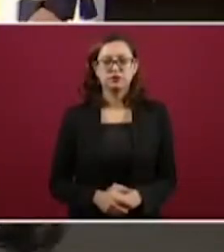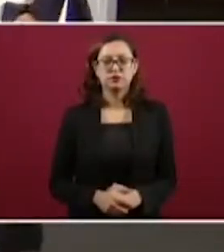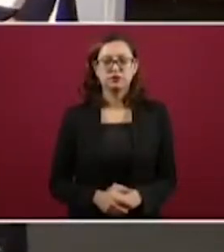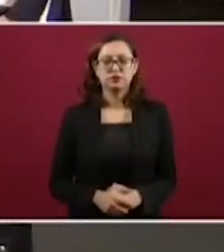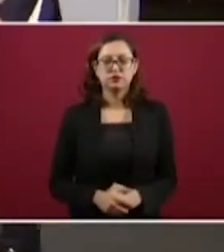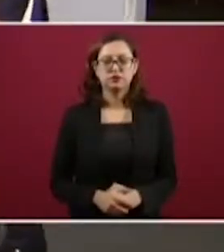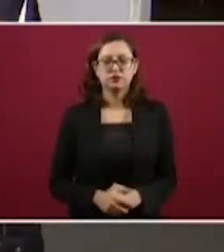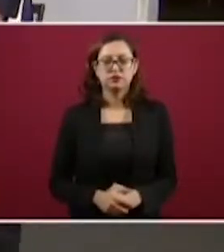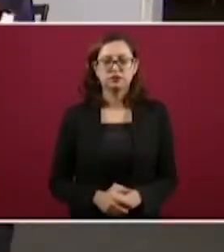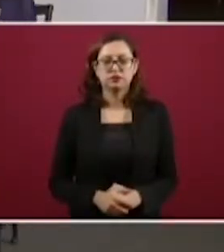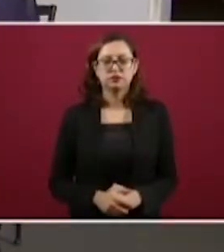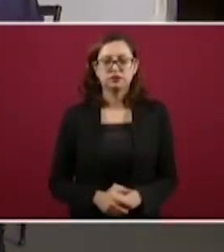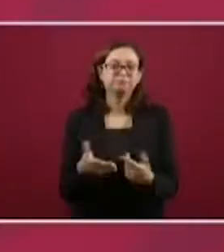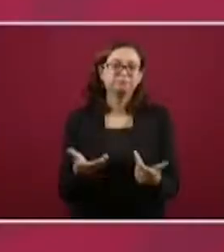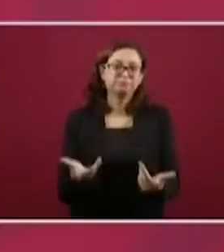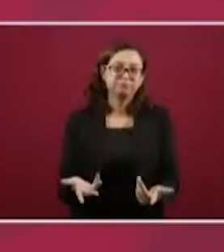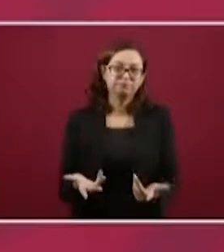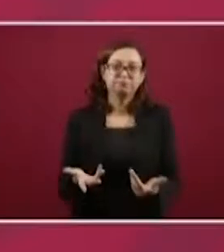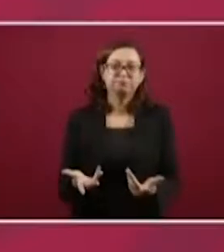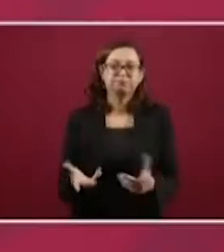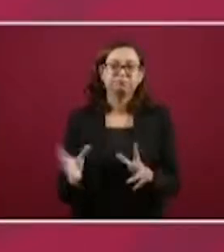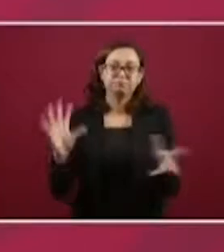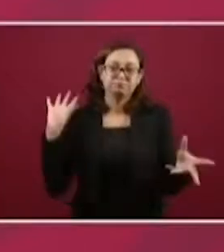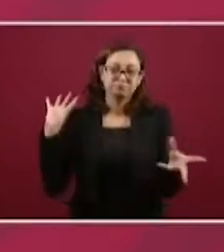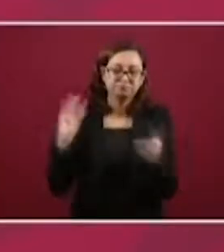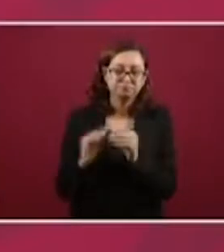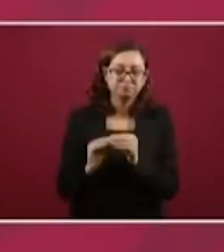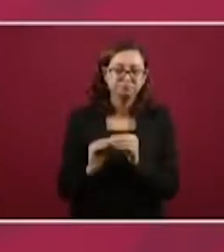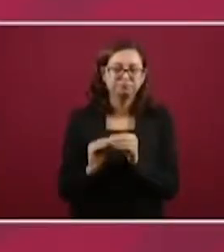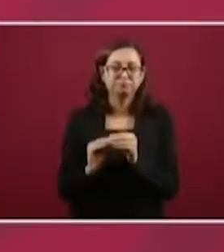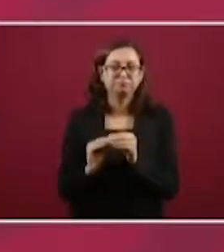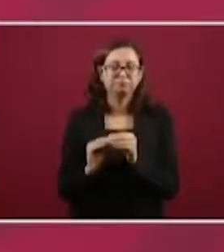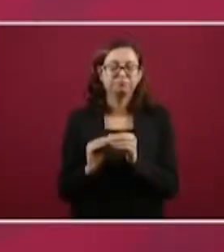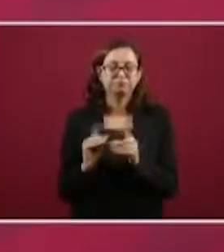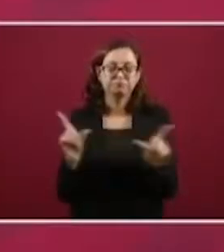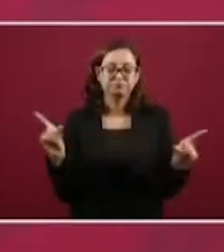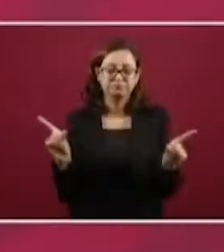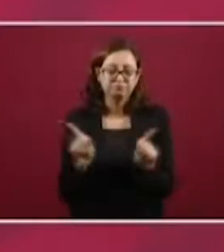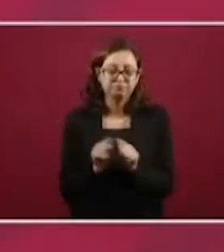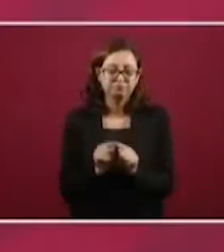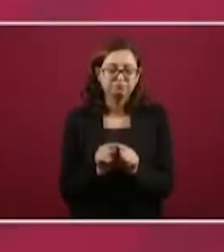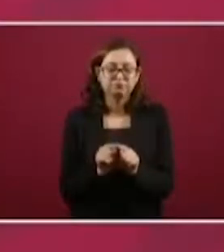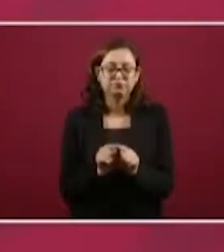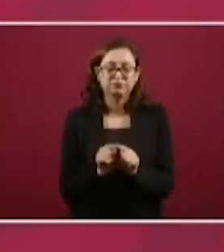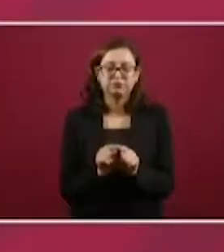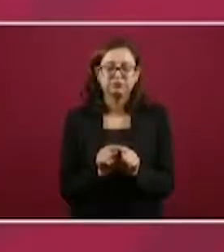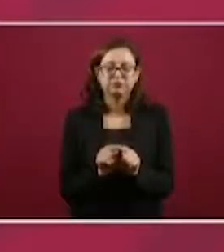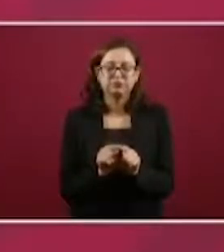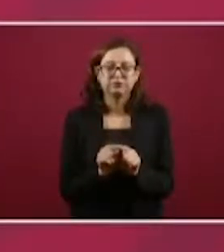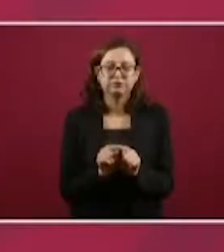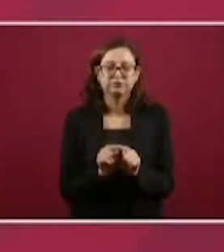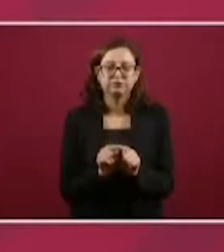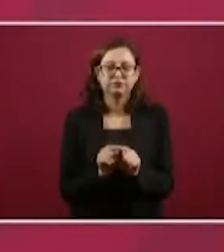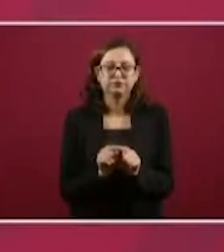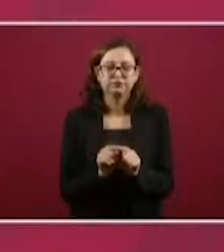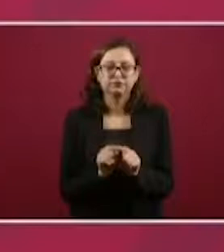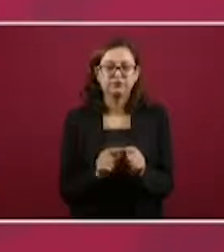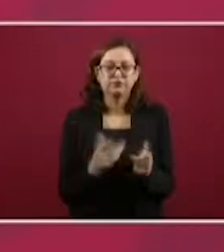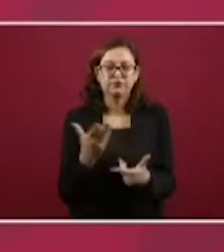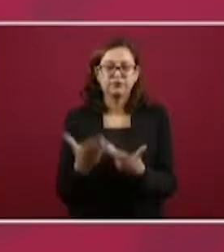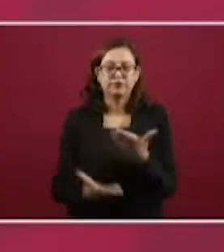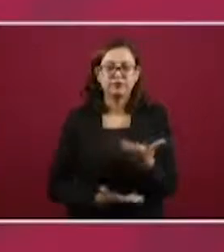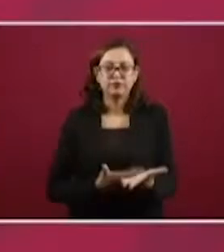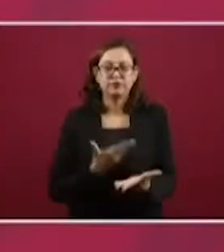2020 a la cámara de diputados destacó que la principal fuente de financiamiento es utilizar la fórmula del